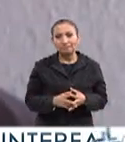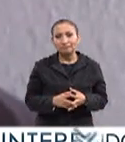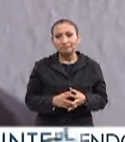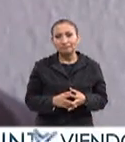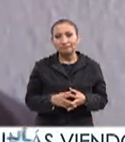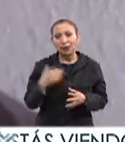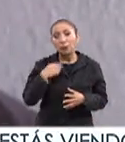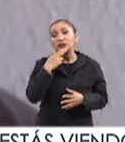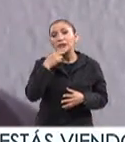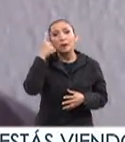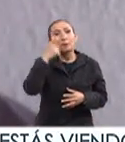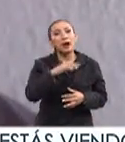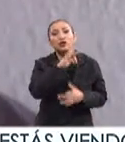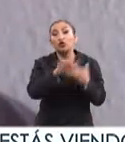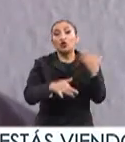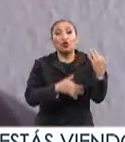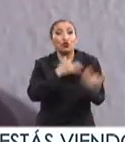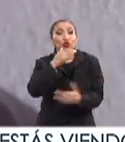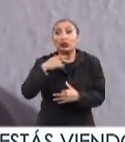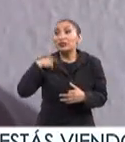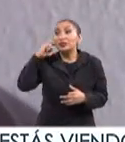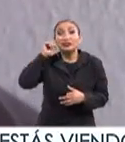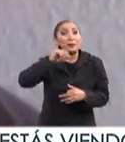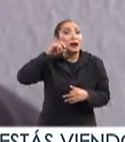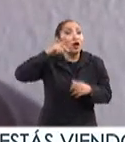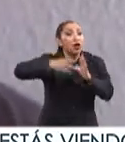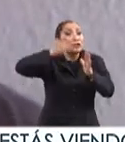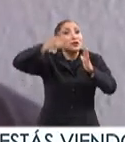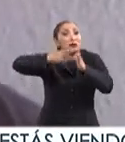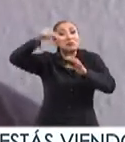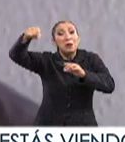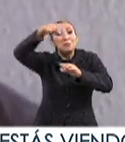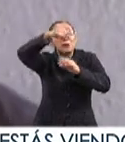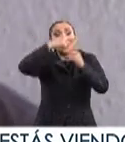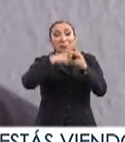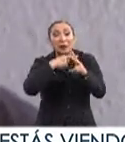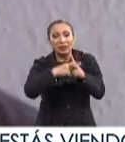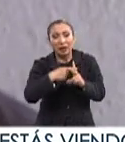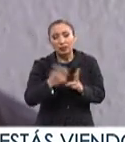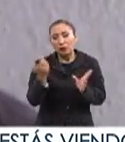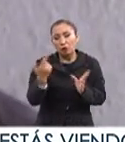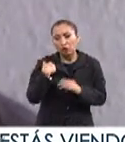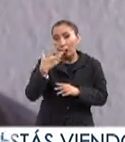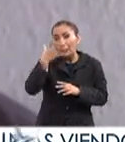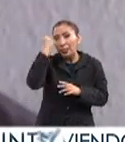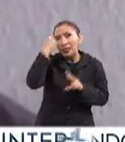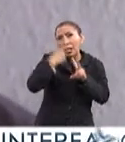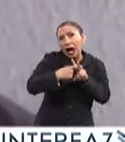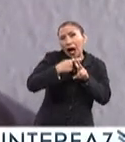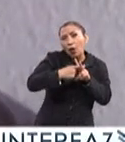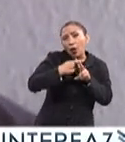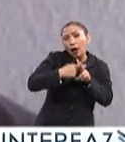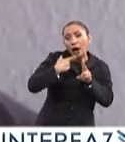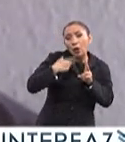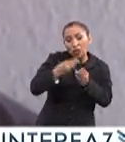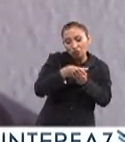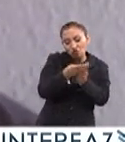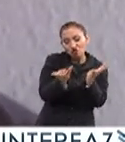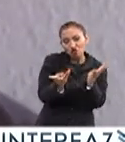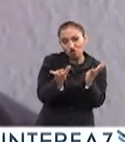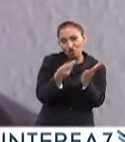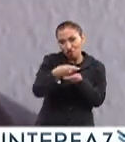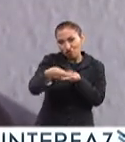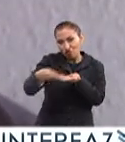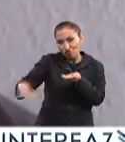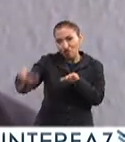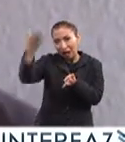pero como sirven para absolutamente todo y están en todos los sitios. Mira, sin ir más lejos, yo aprendí a calcular jugando a la baraja, a las cartas.